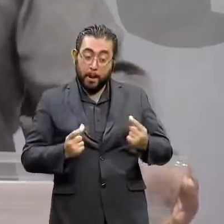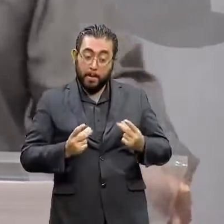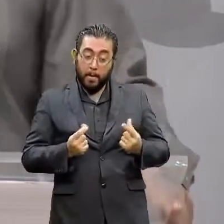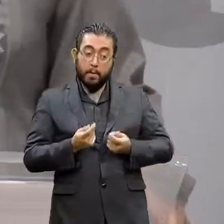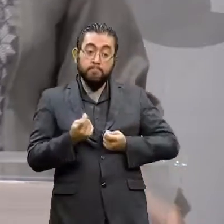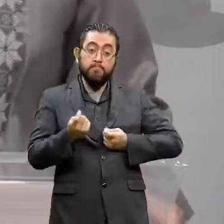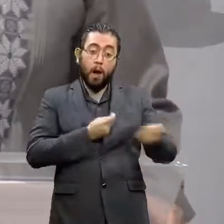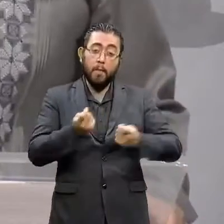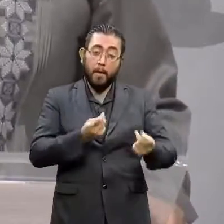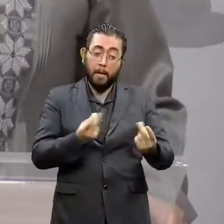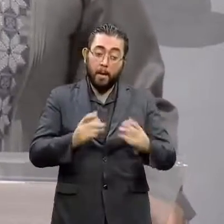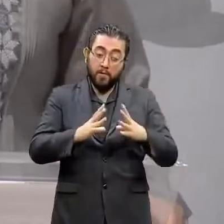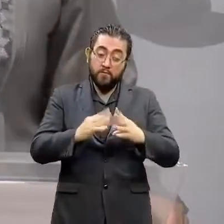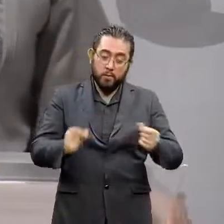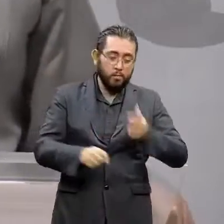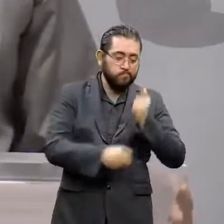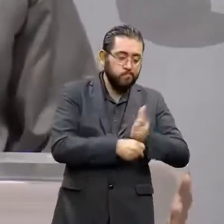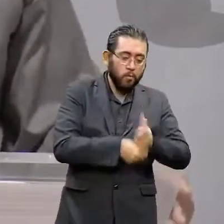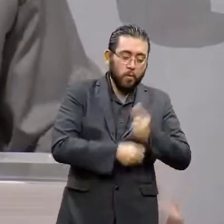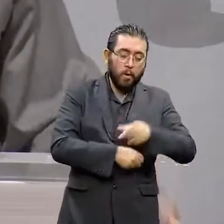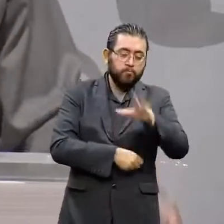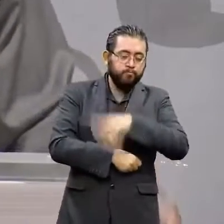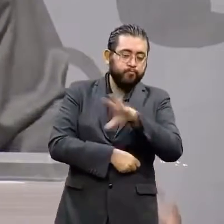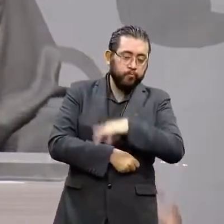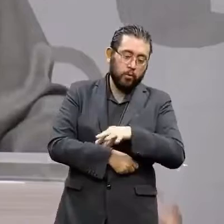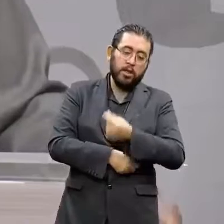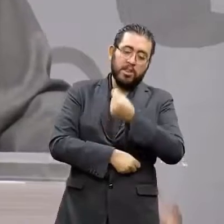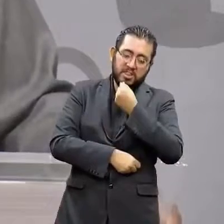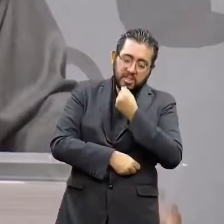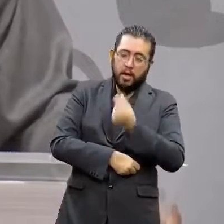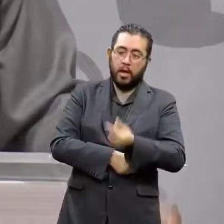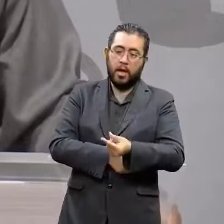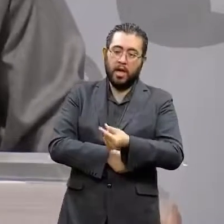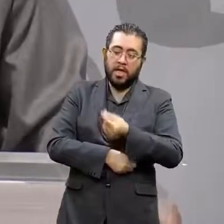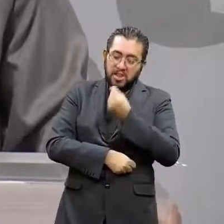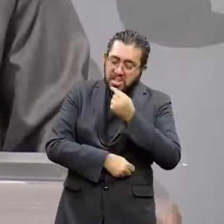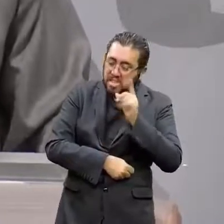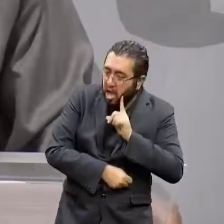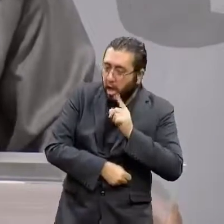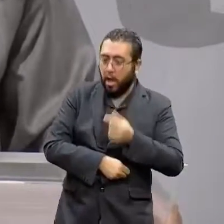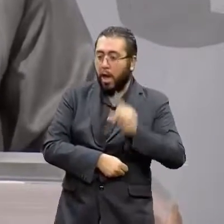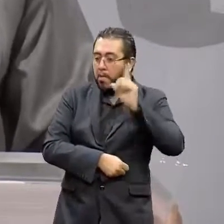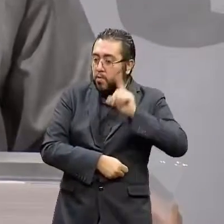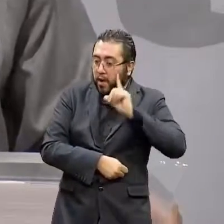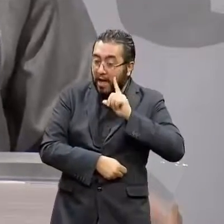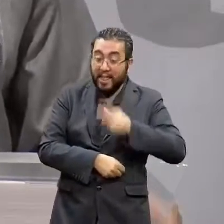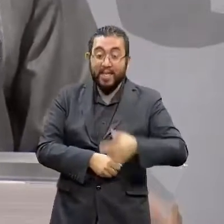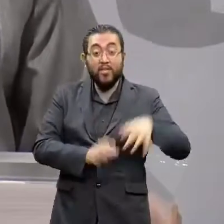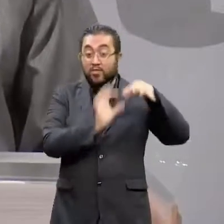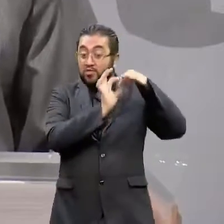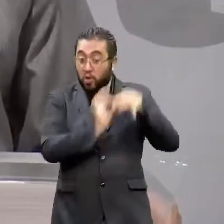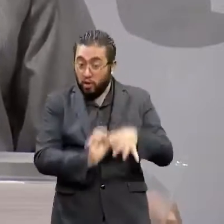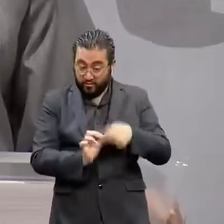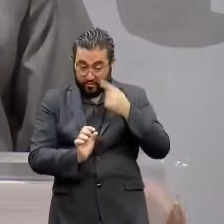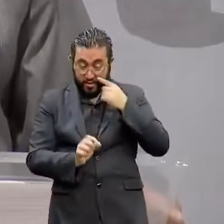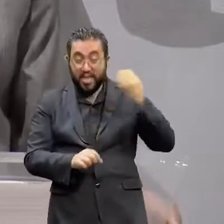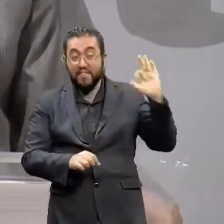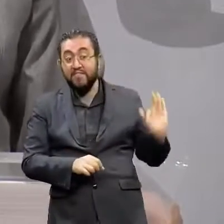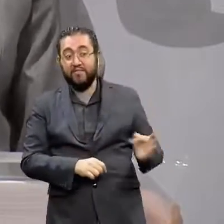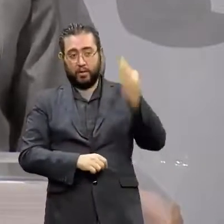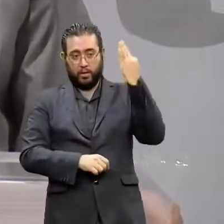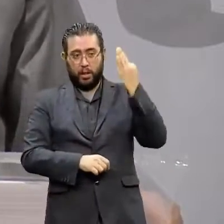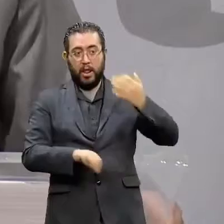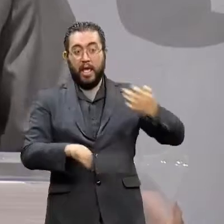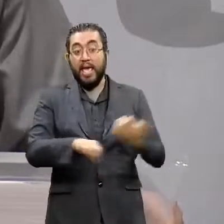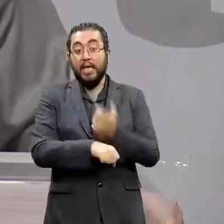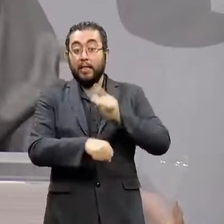búsqueda de las niñas y los niños y las mujeres en nuestro país a nivel federal y Estatal para fortalecer